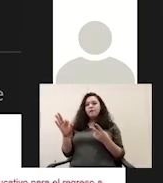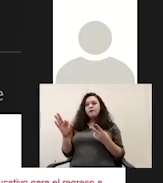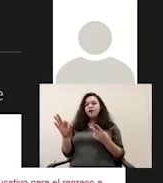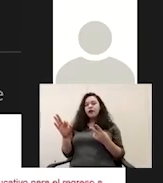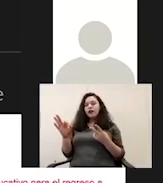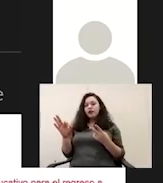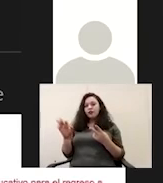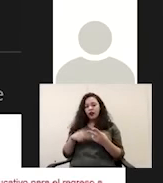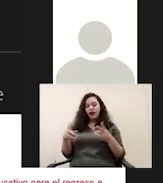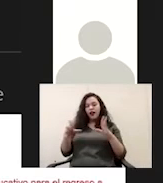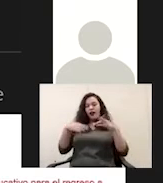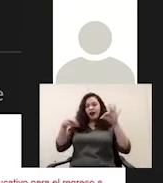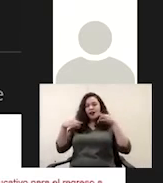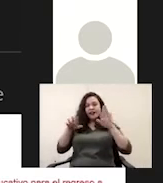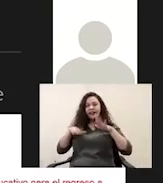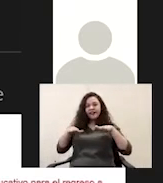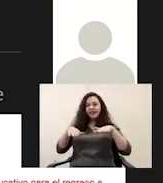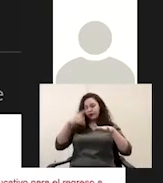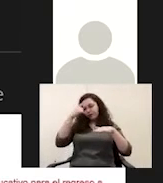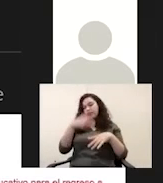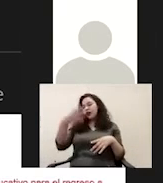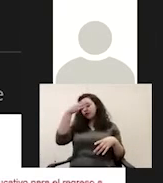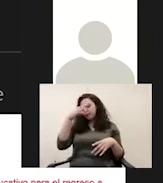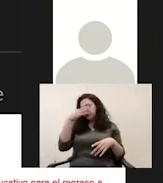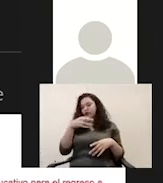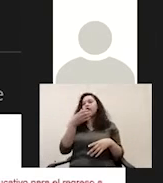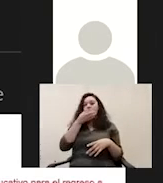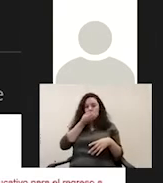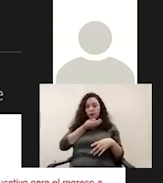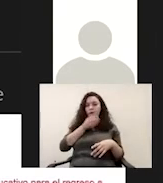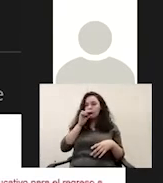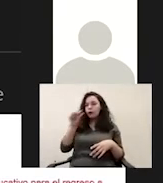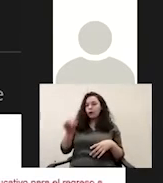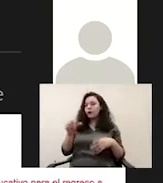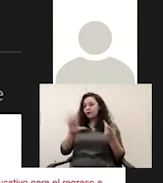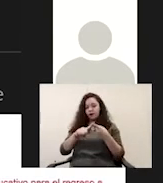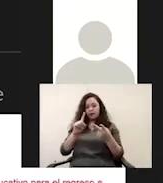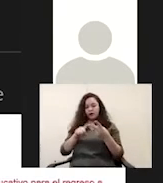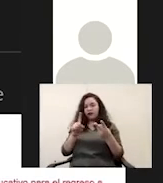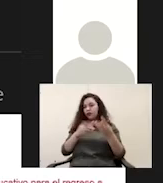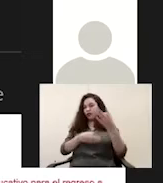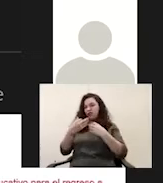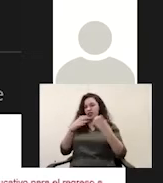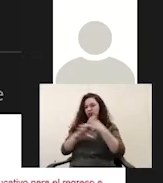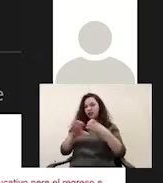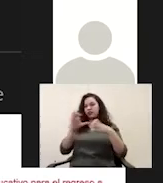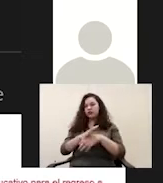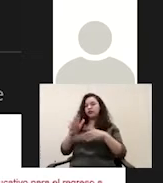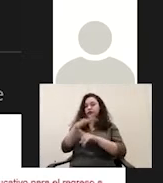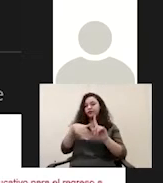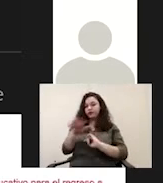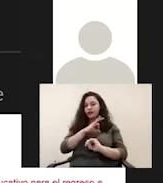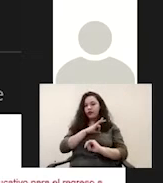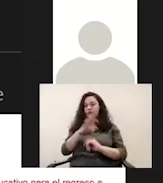de tela que es utilizado para sonarse la nariz, para escupir, para todo ese tipo de situaciones que en